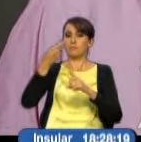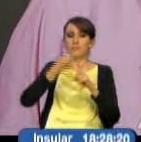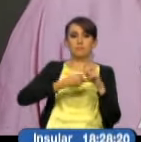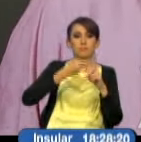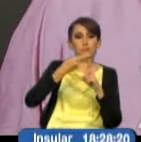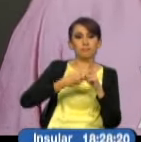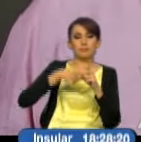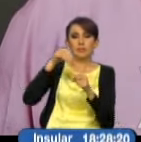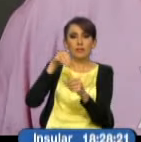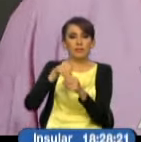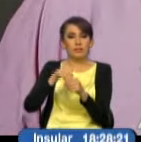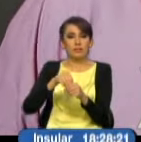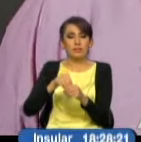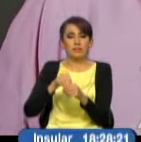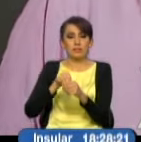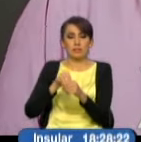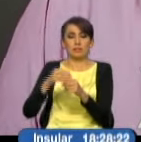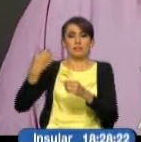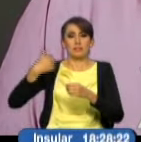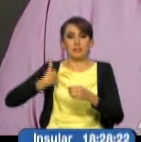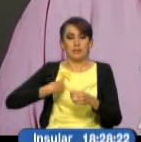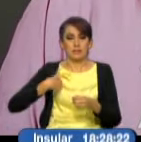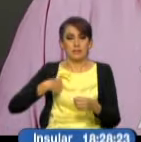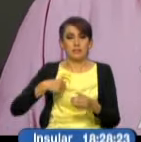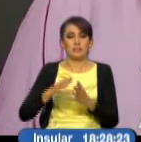que es la economía vital de la Argentina.